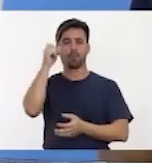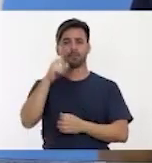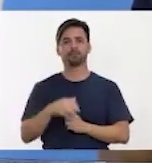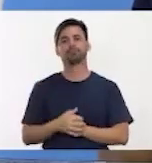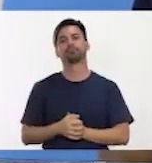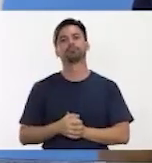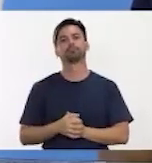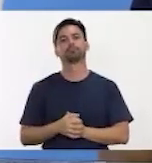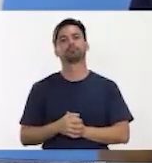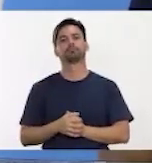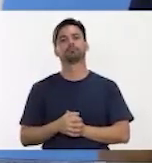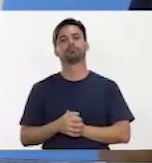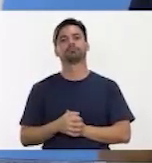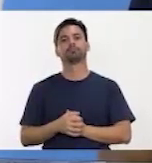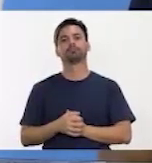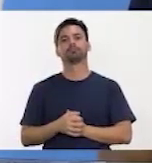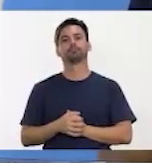Gómez.